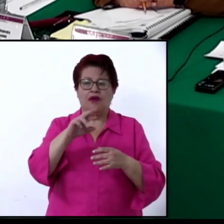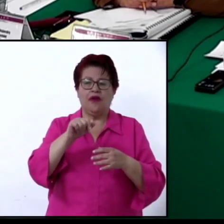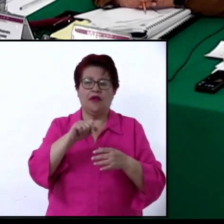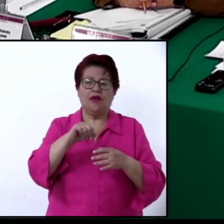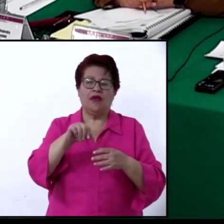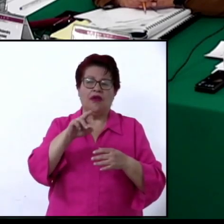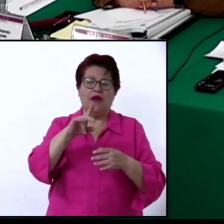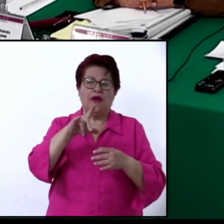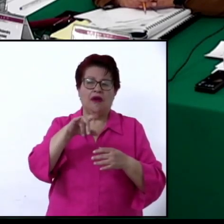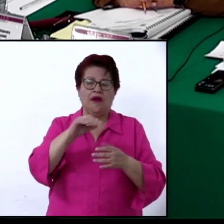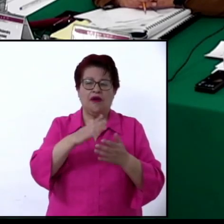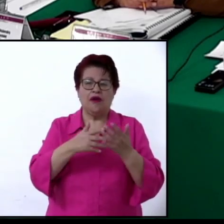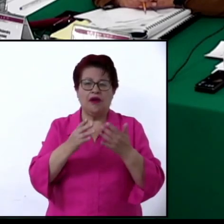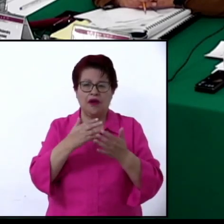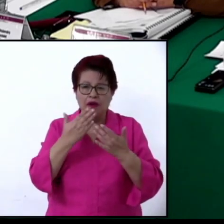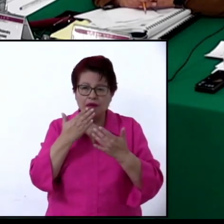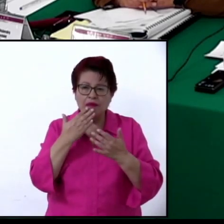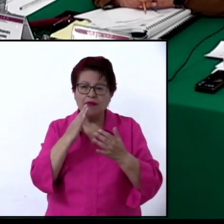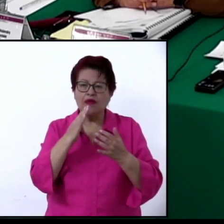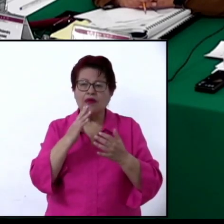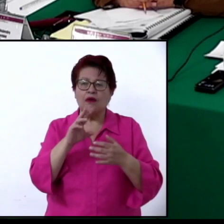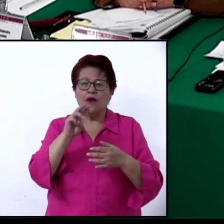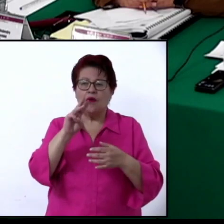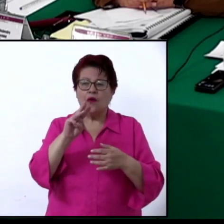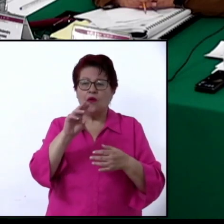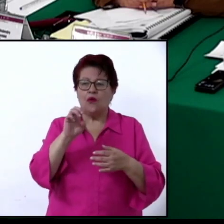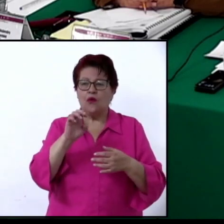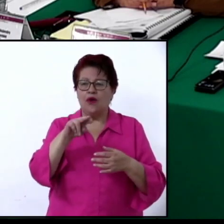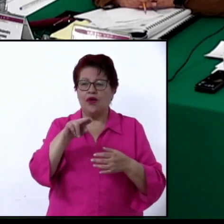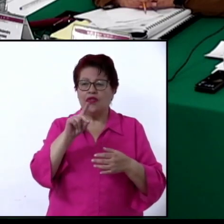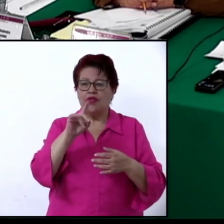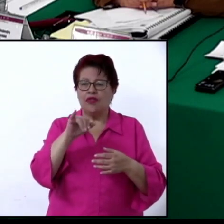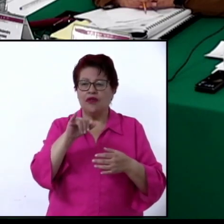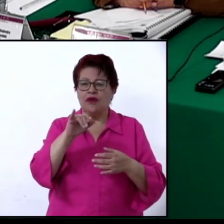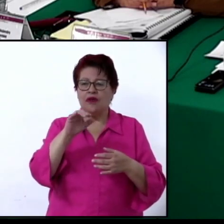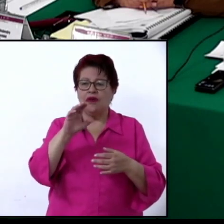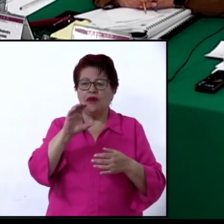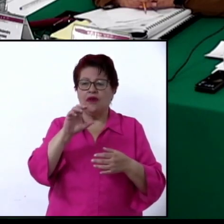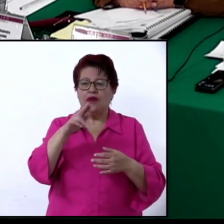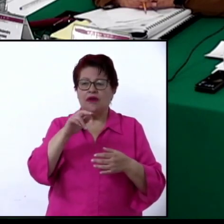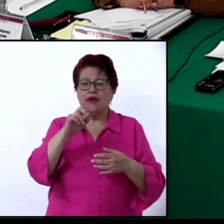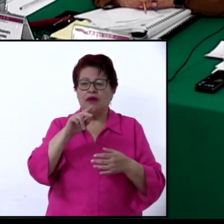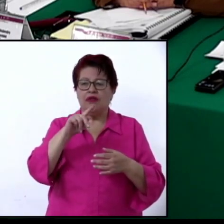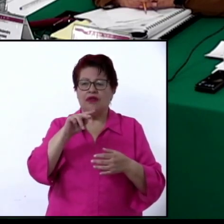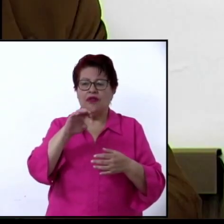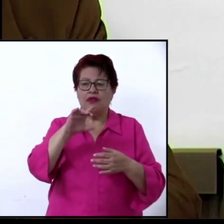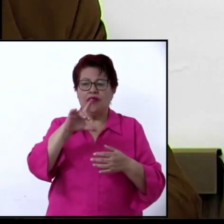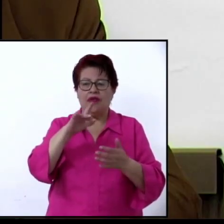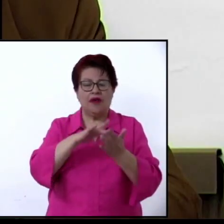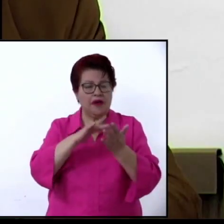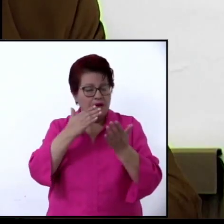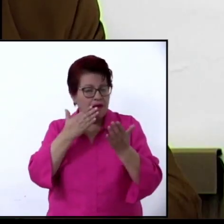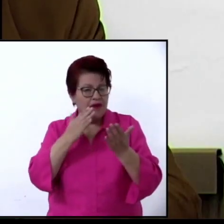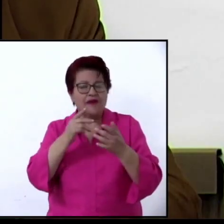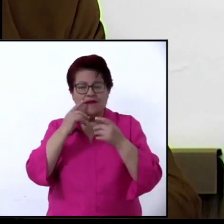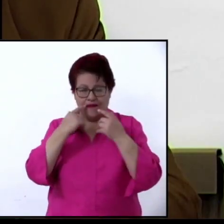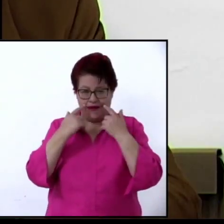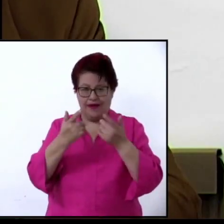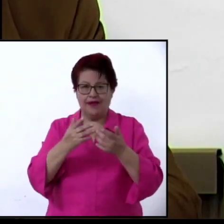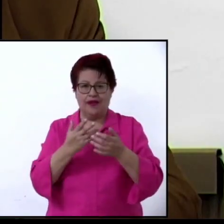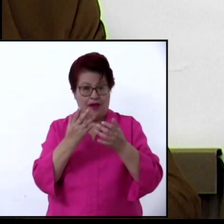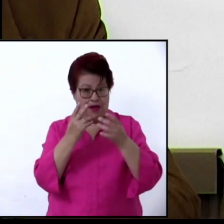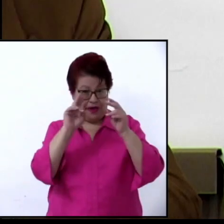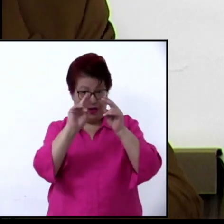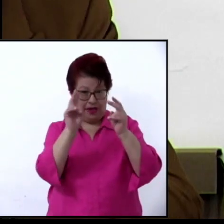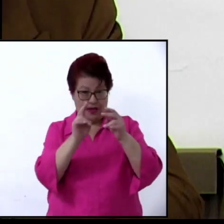gusto compartir con la diputada Wesley Chantal. Muchas gracias por estar también presente esta mañana. Y fíjense ustedes que en el